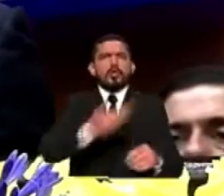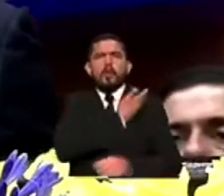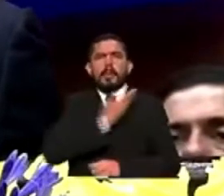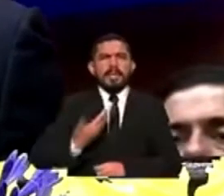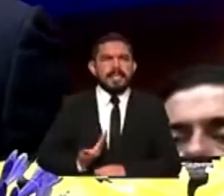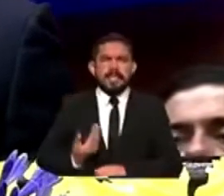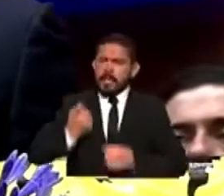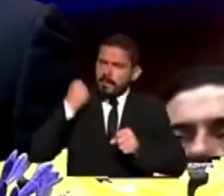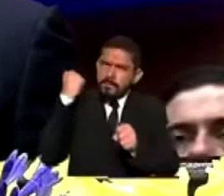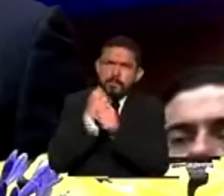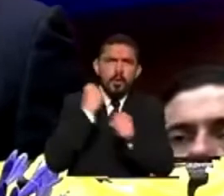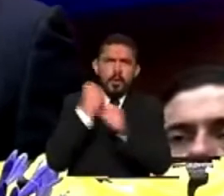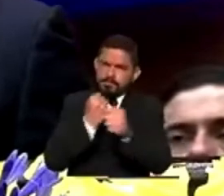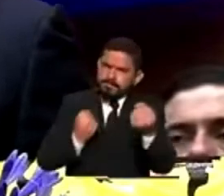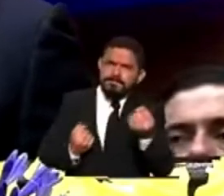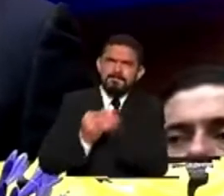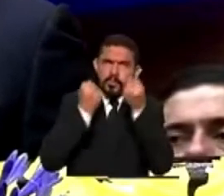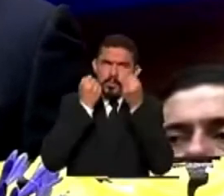presidente.